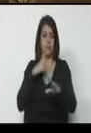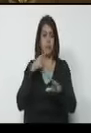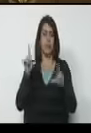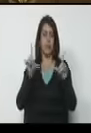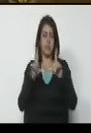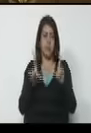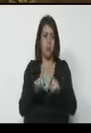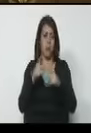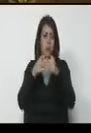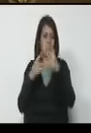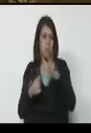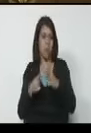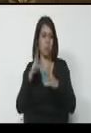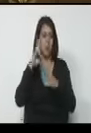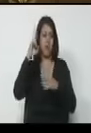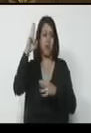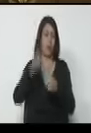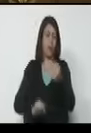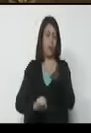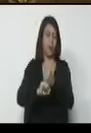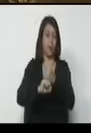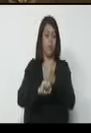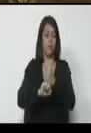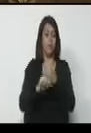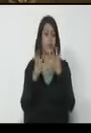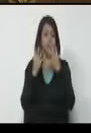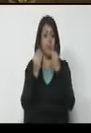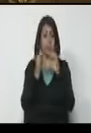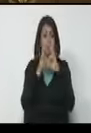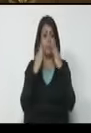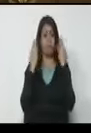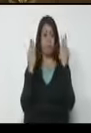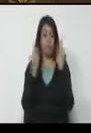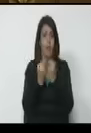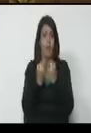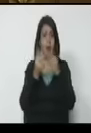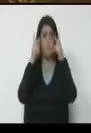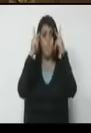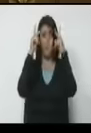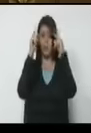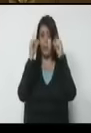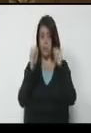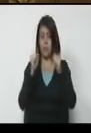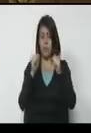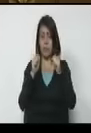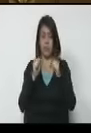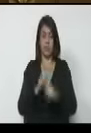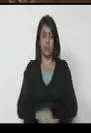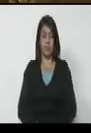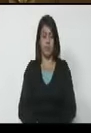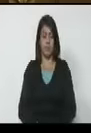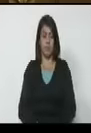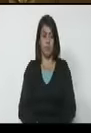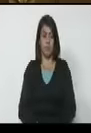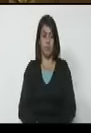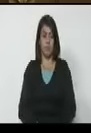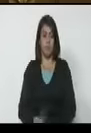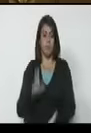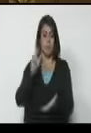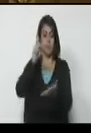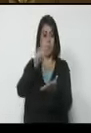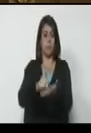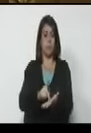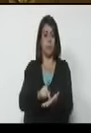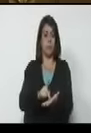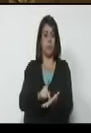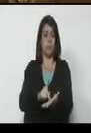comunicación. Muchas familias, queridos camaradas, sobre todo profesionales, llegaron a